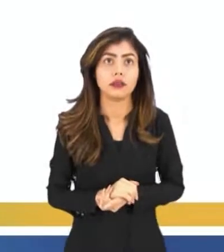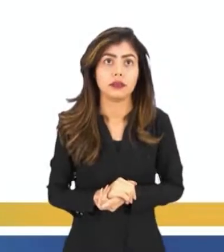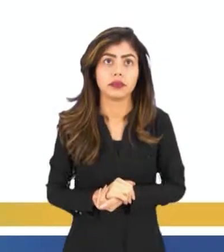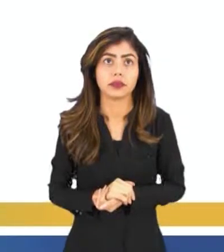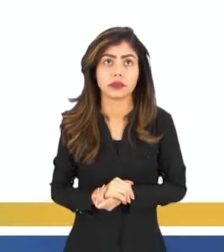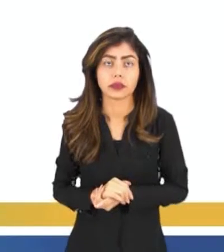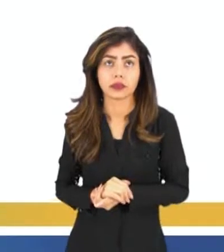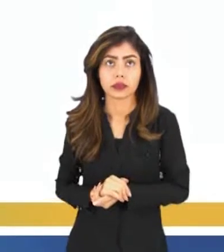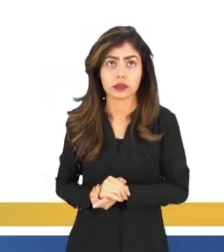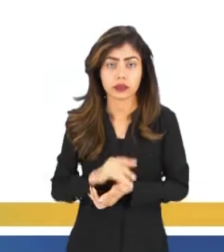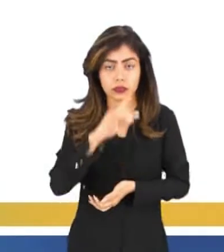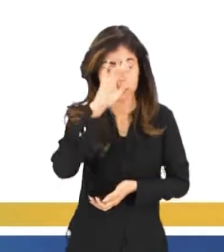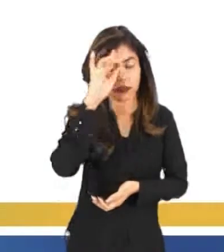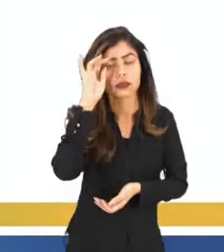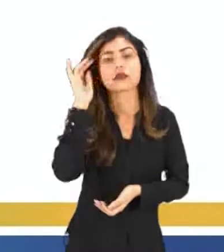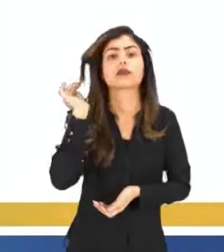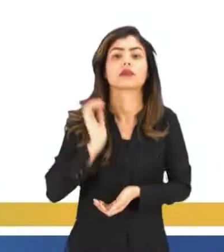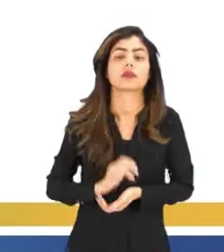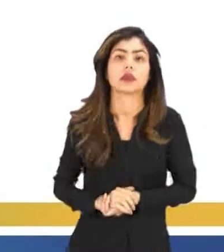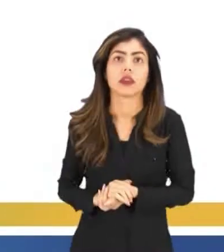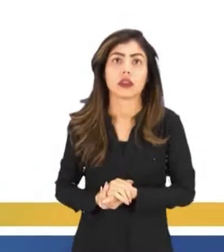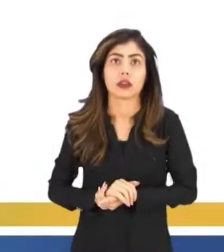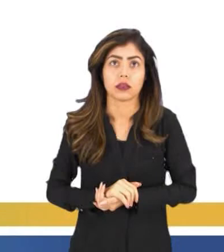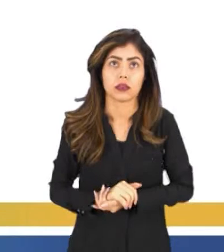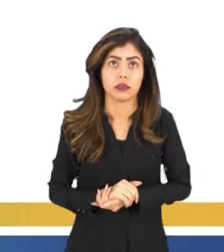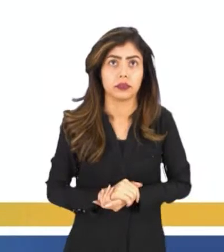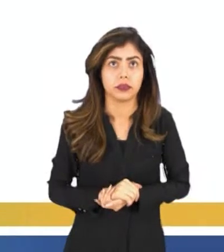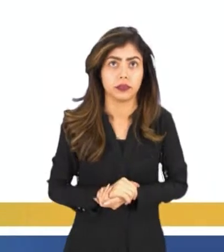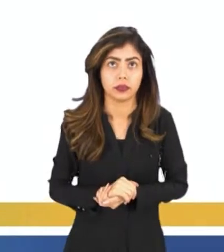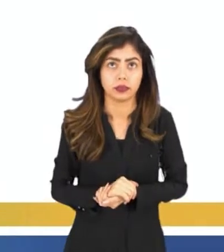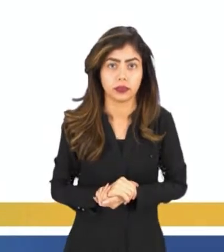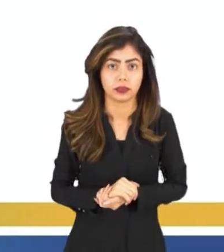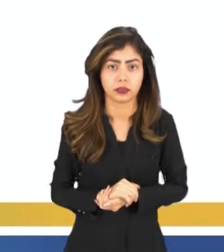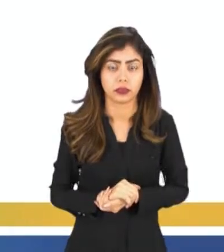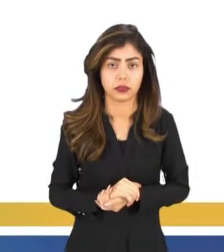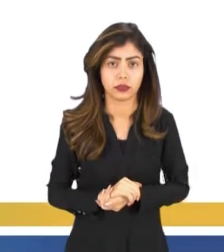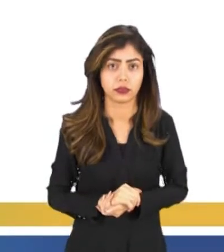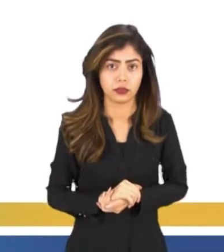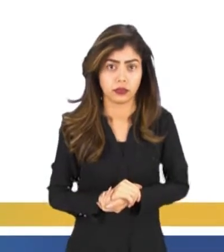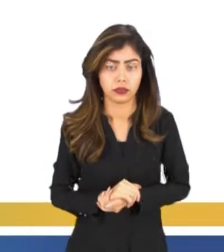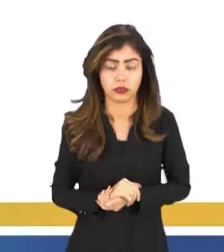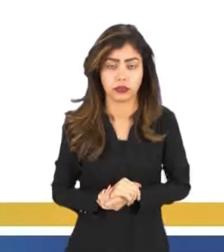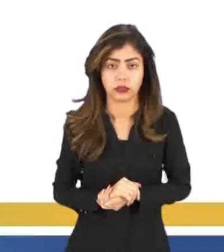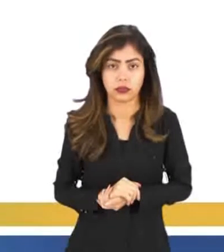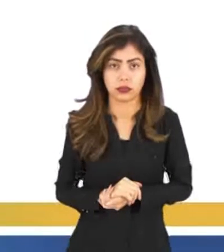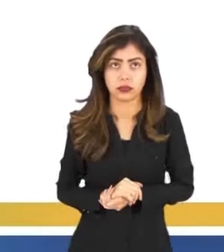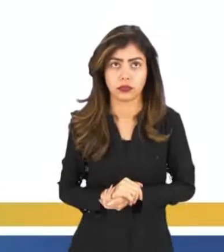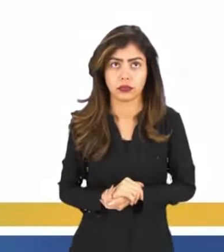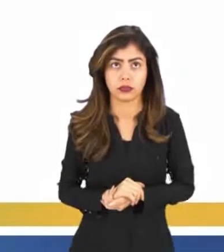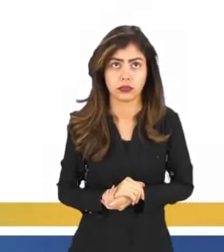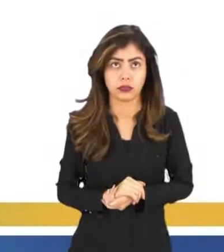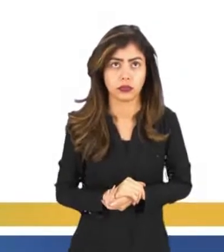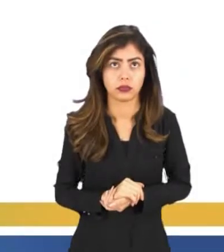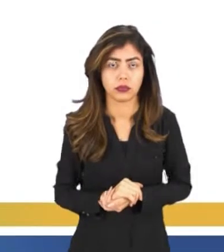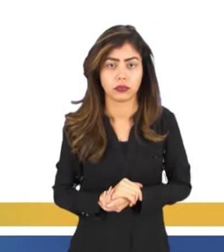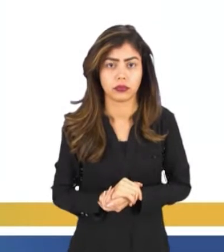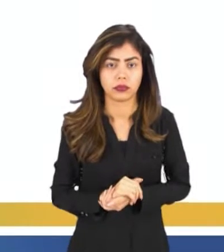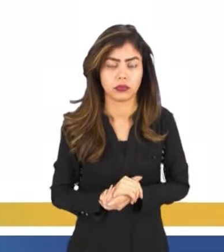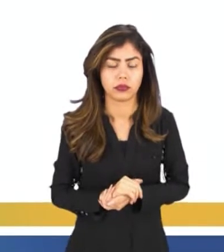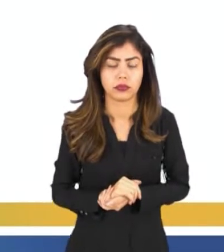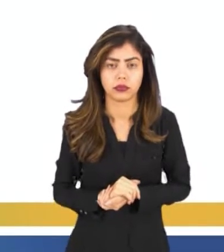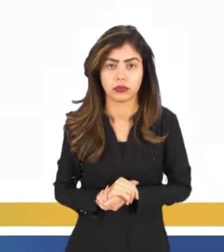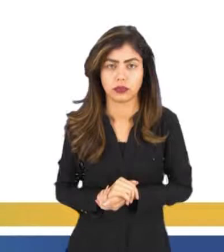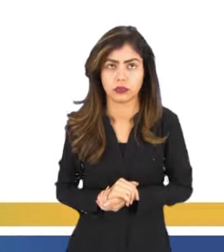ejemplos el objetivo principal de este trabajo es mostrar la importancia del